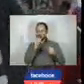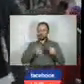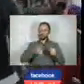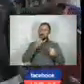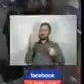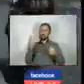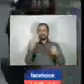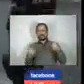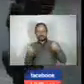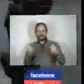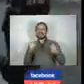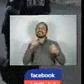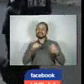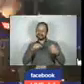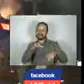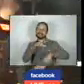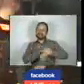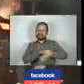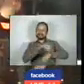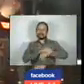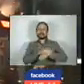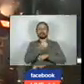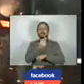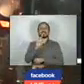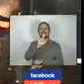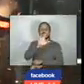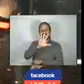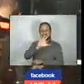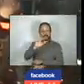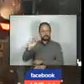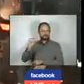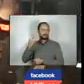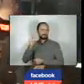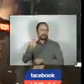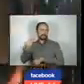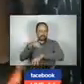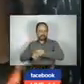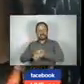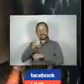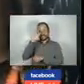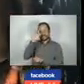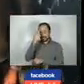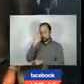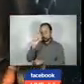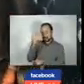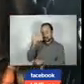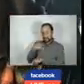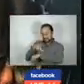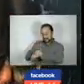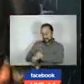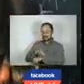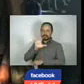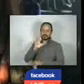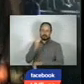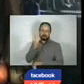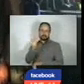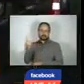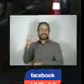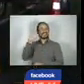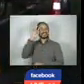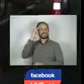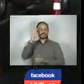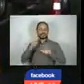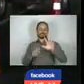estos ya se han detenido más de 500, un promedio de 5 diarios, lo que representa un 5